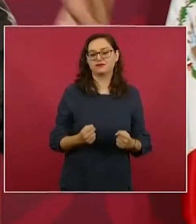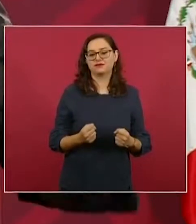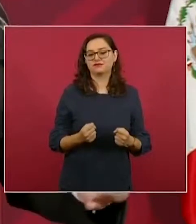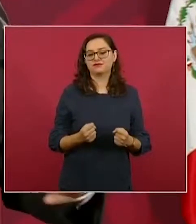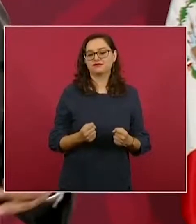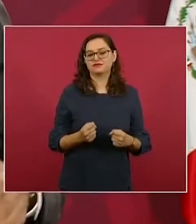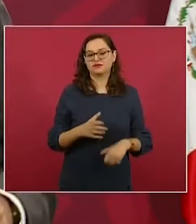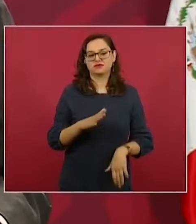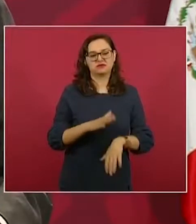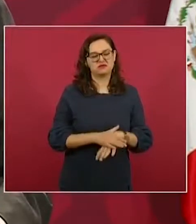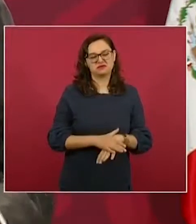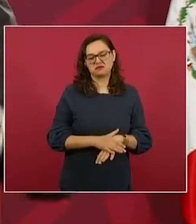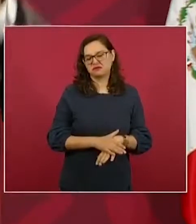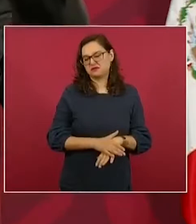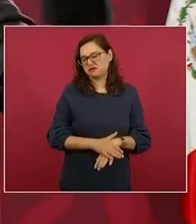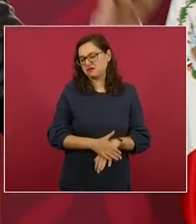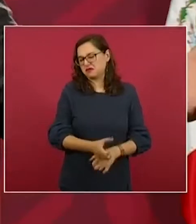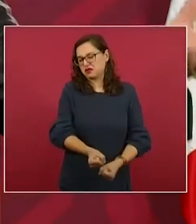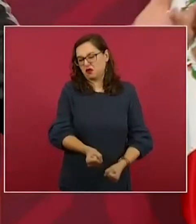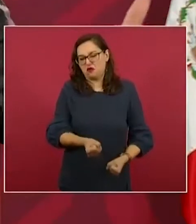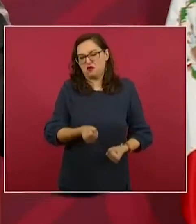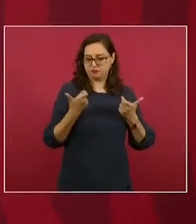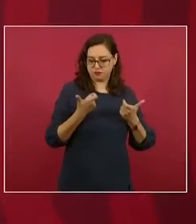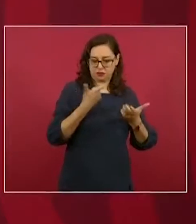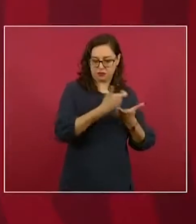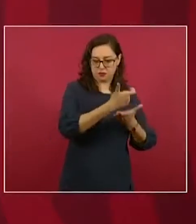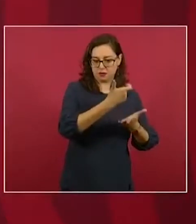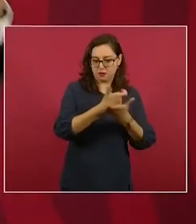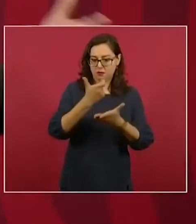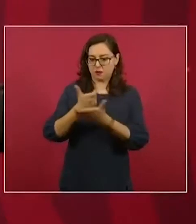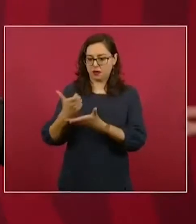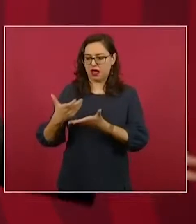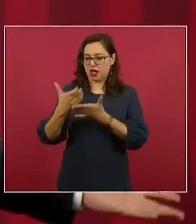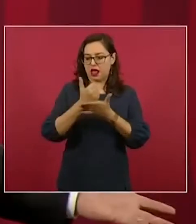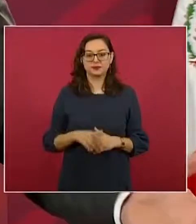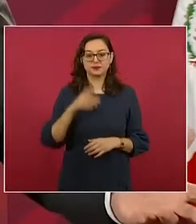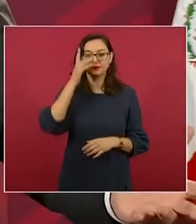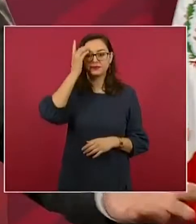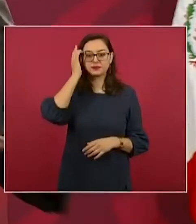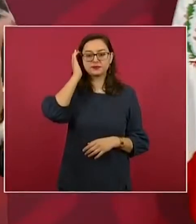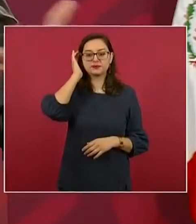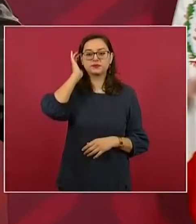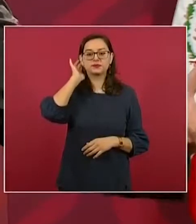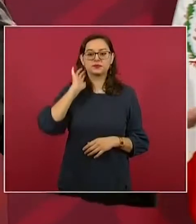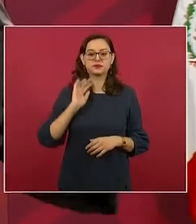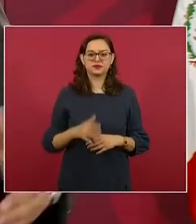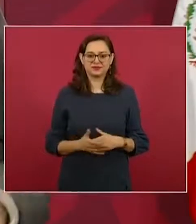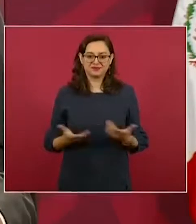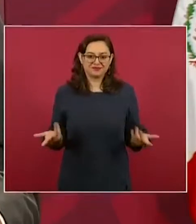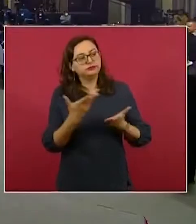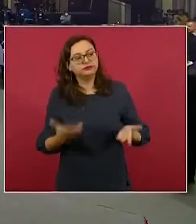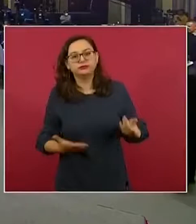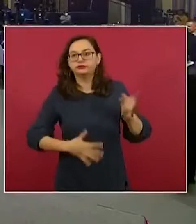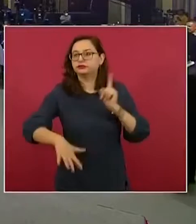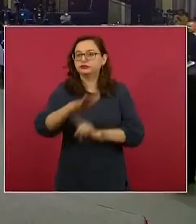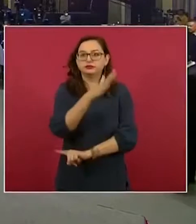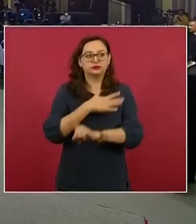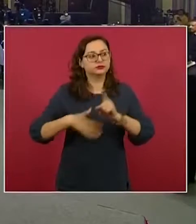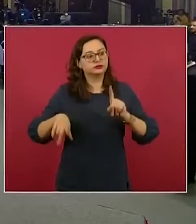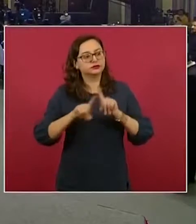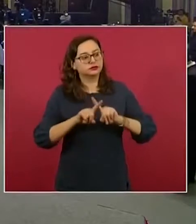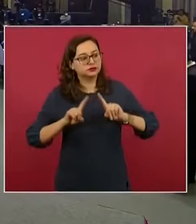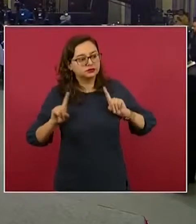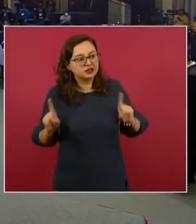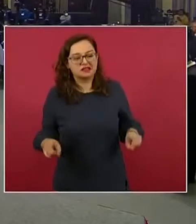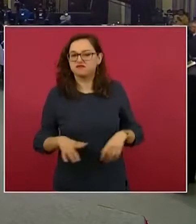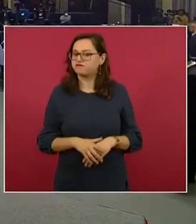región más fuerte del mundo que ganamos dividiéndonos esto que están